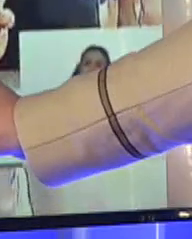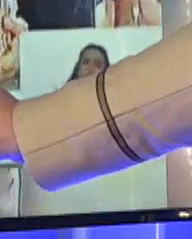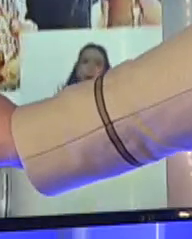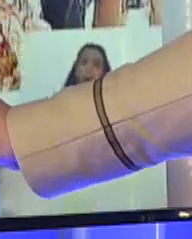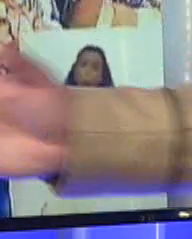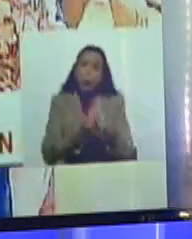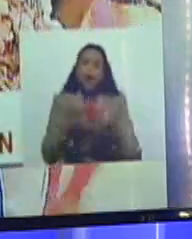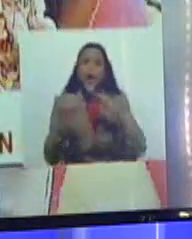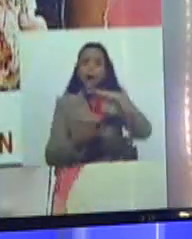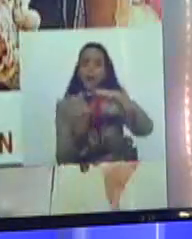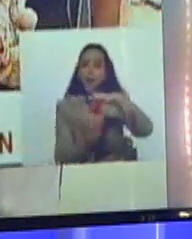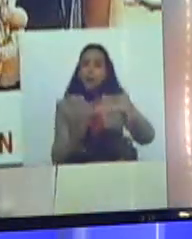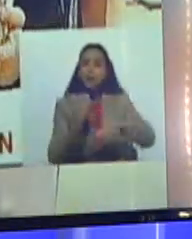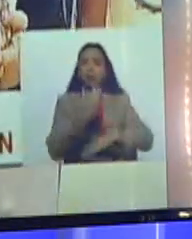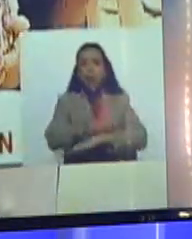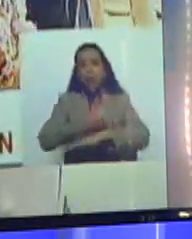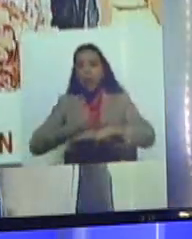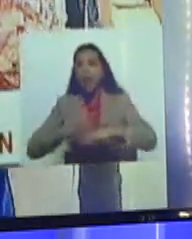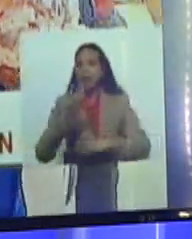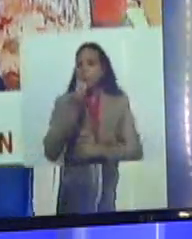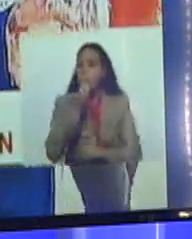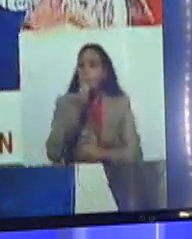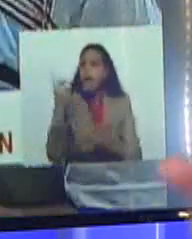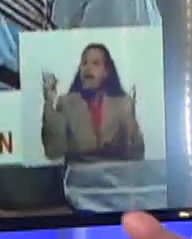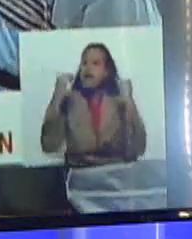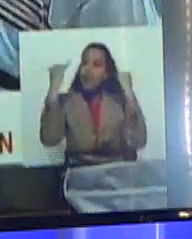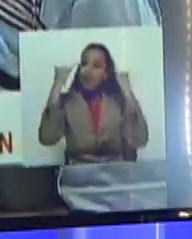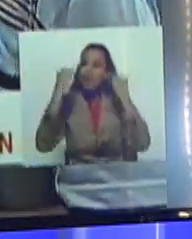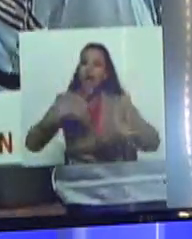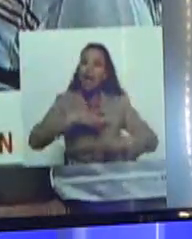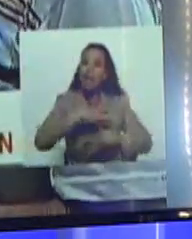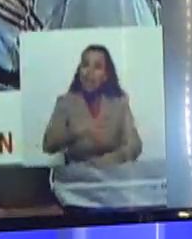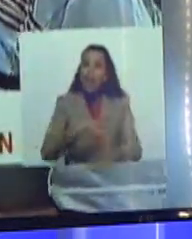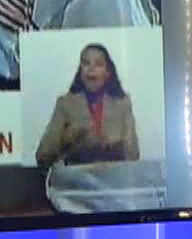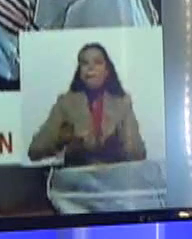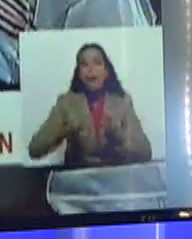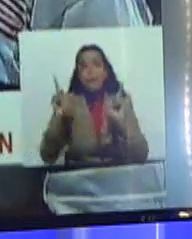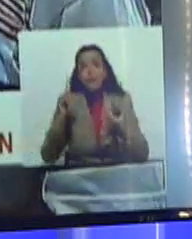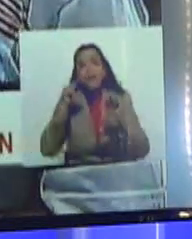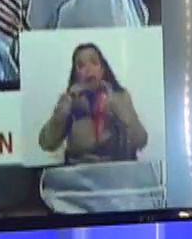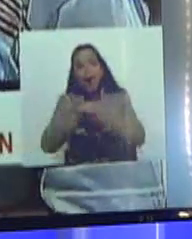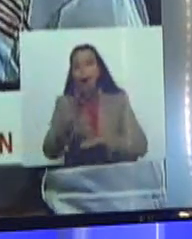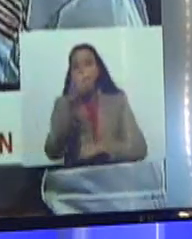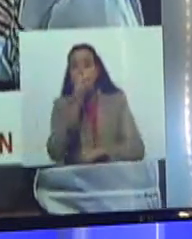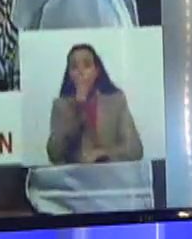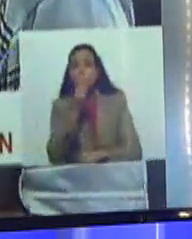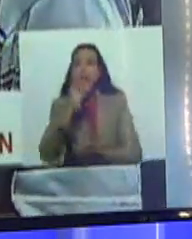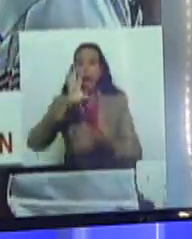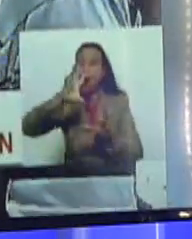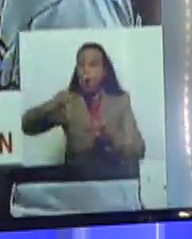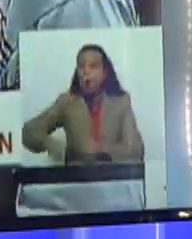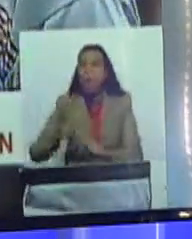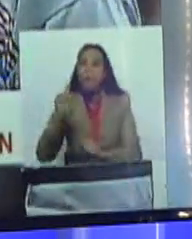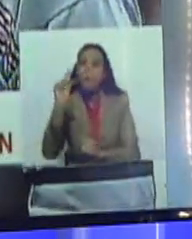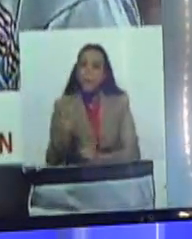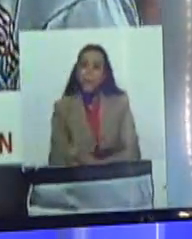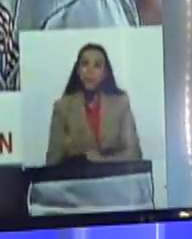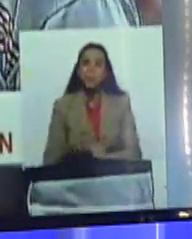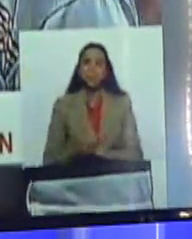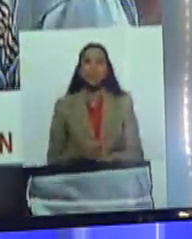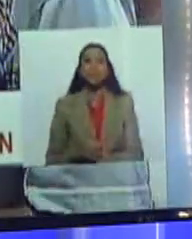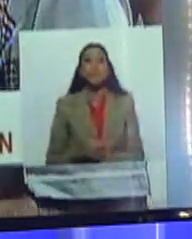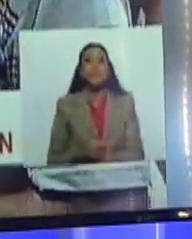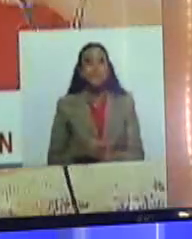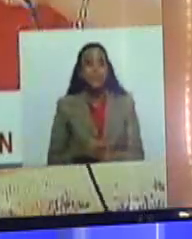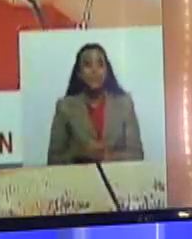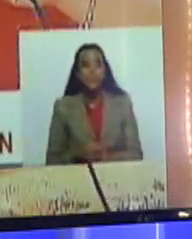la señora realmente a mí me preocupó. ¿A qué nivel fue la amenaza o qué le dijo el régimen para que esa señora hablara con